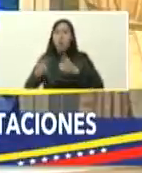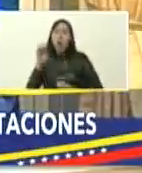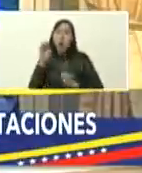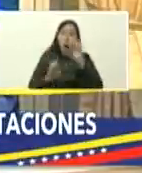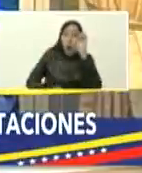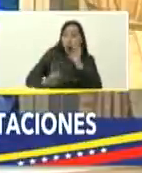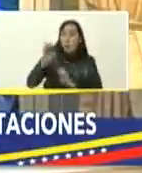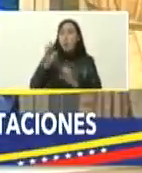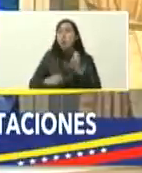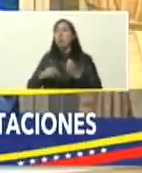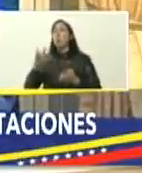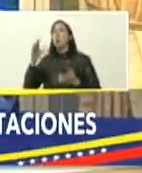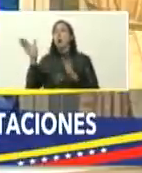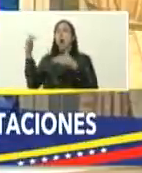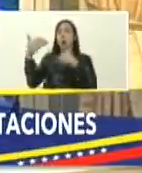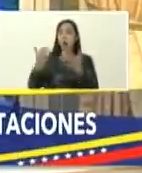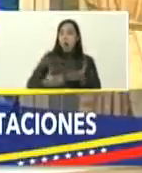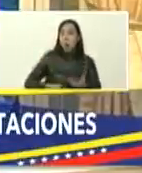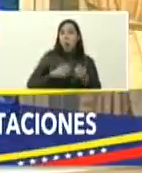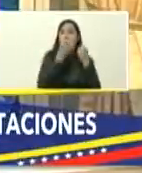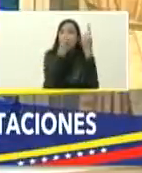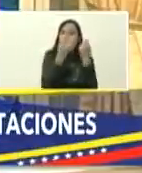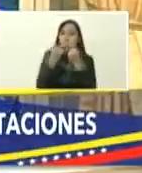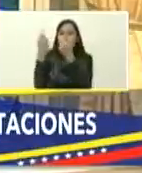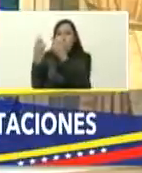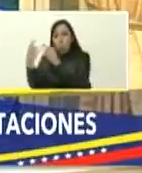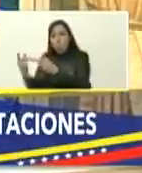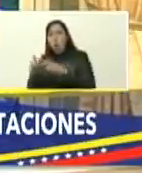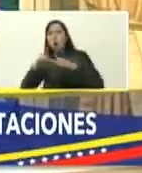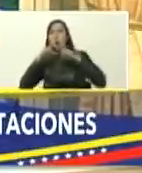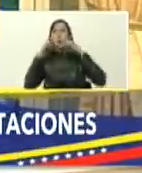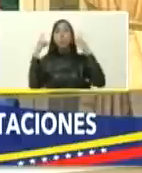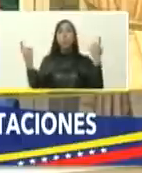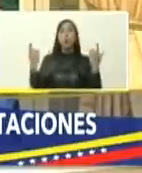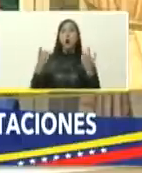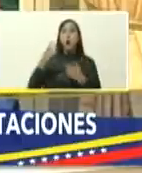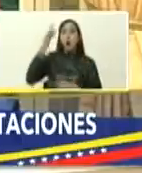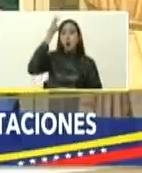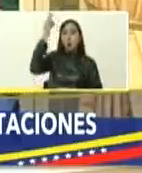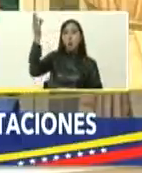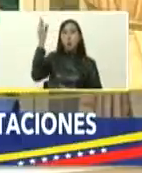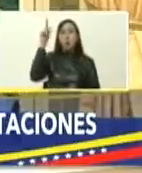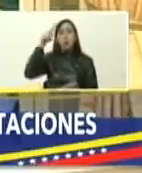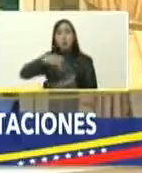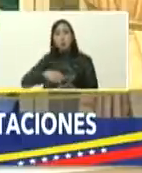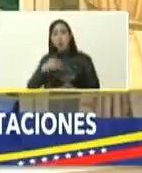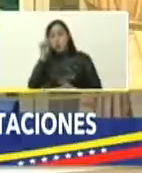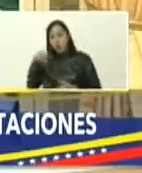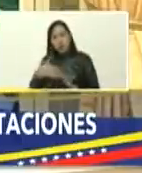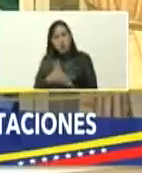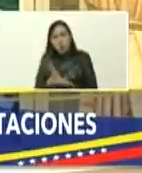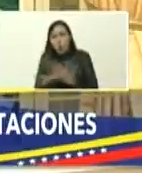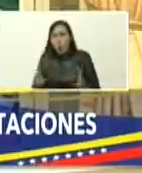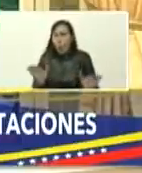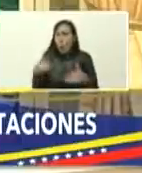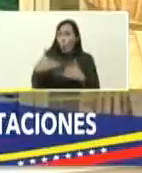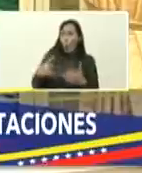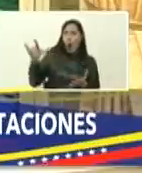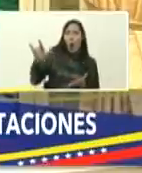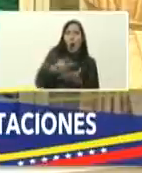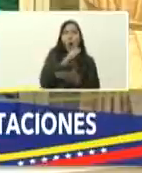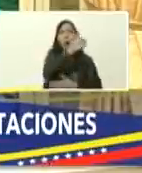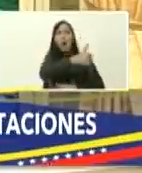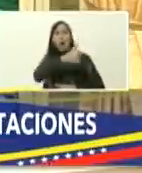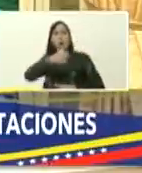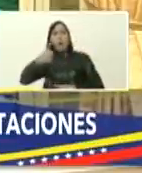de los puertos, Puerto Cabello, La Guaira, Maracaibo, cuántos contenedores salieron de los aeropuertos,